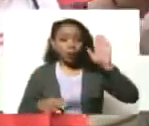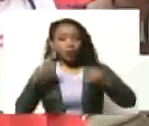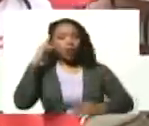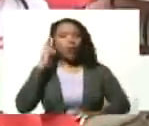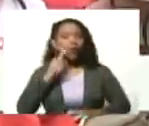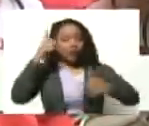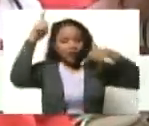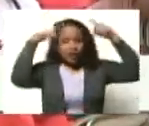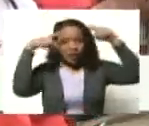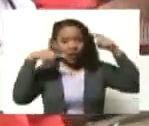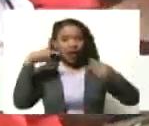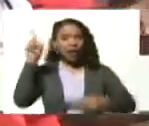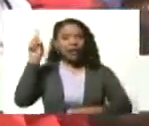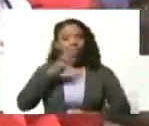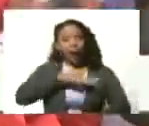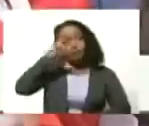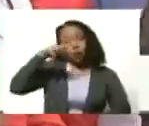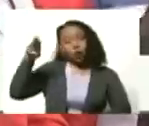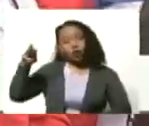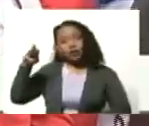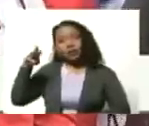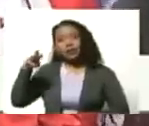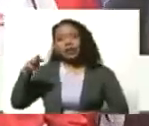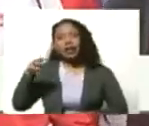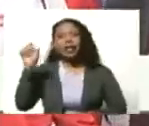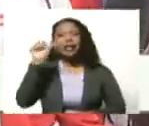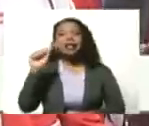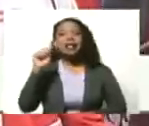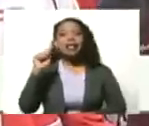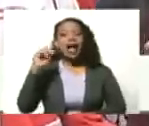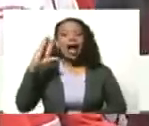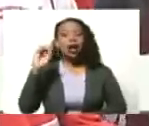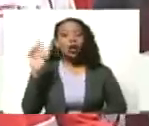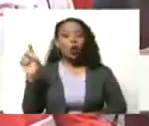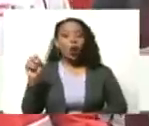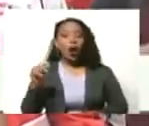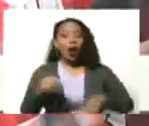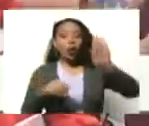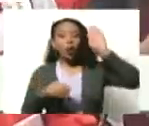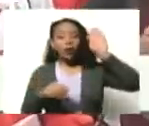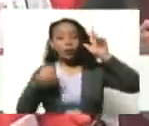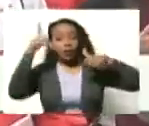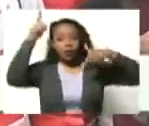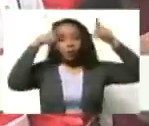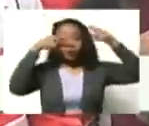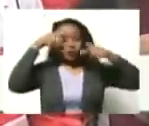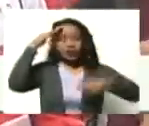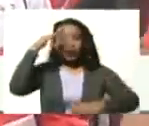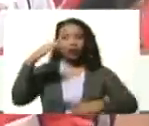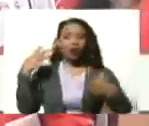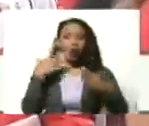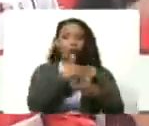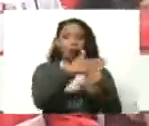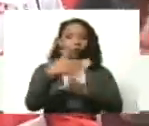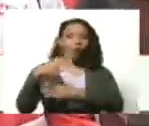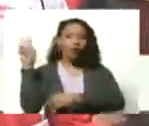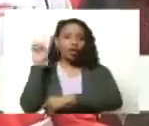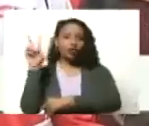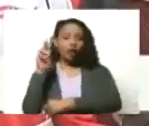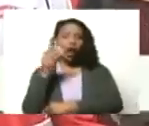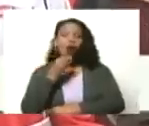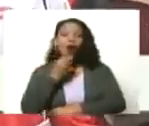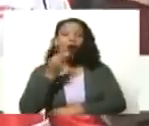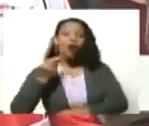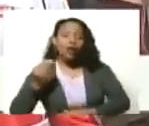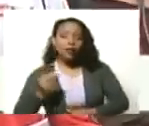en el Monte Sacro. Es el juramento que el comandante Chávez compartió con Venezuela y especialmente con la